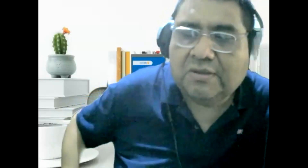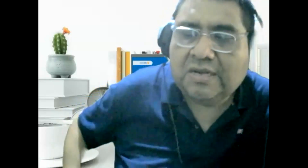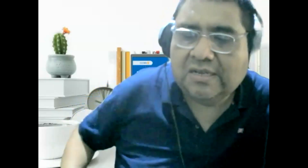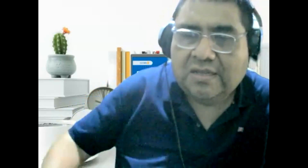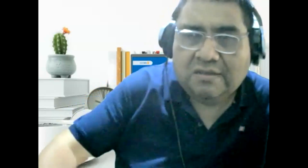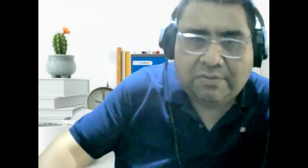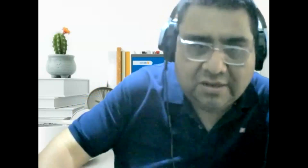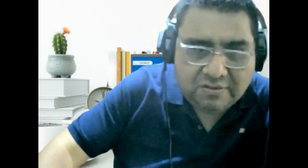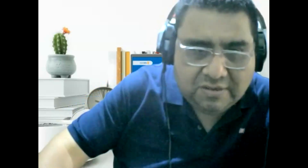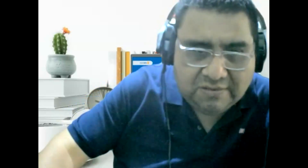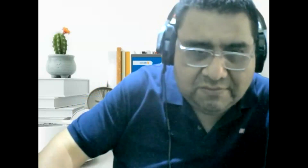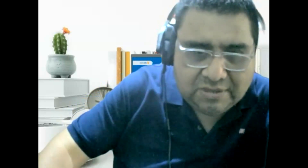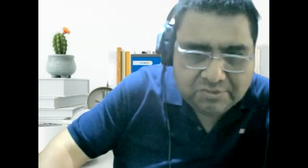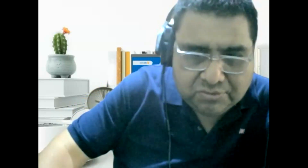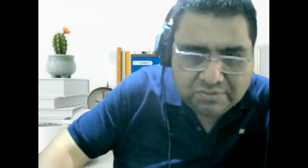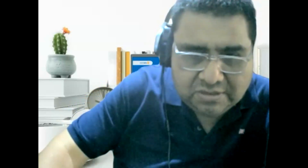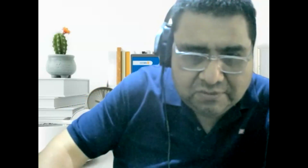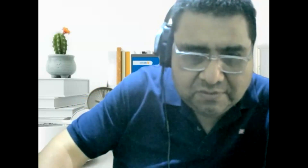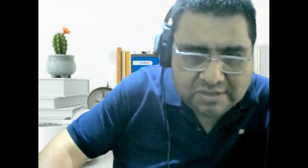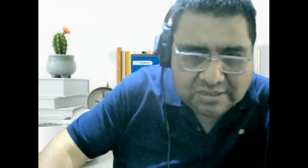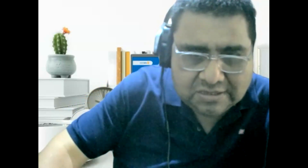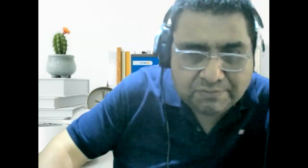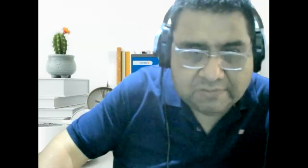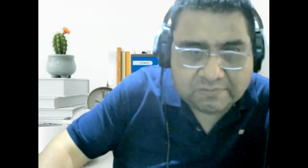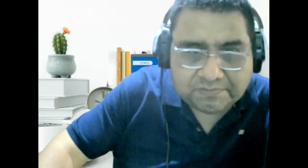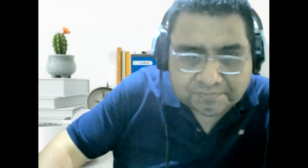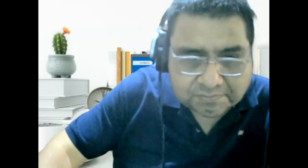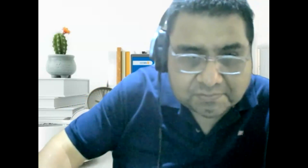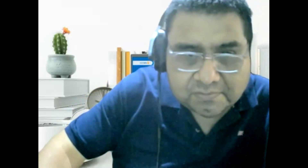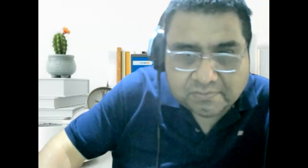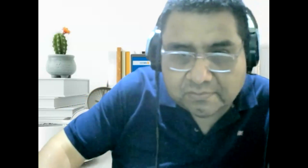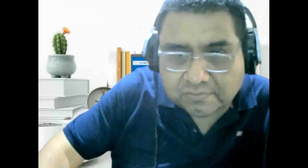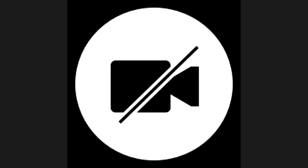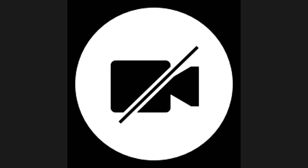Siempre de acuerdo al área. Bien, ahora veamos un video de RCP